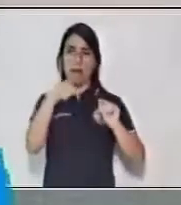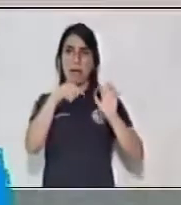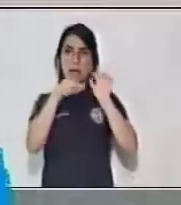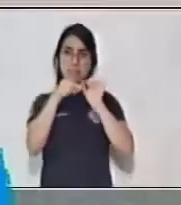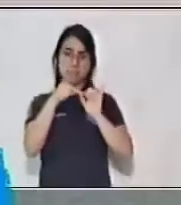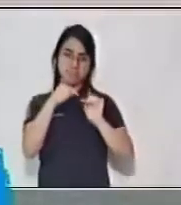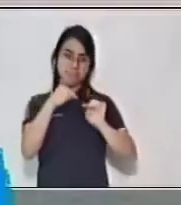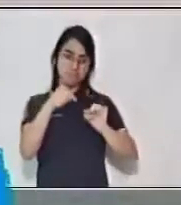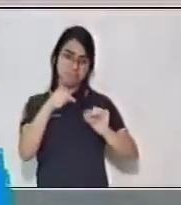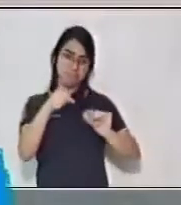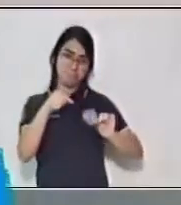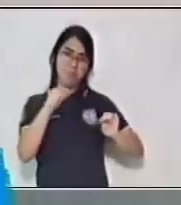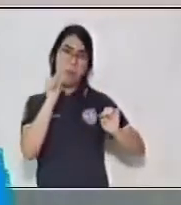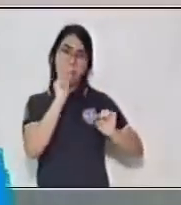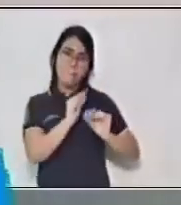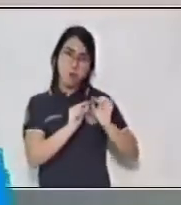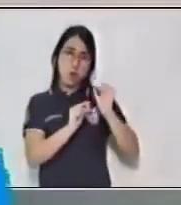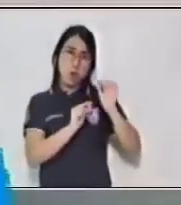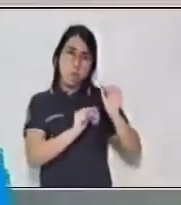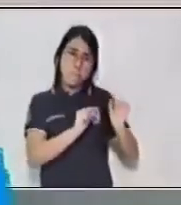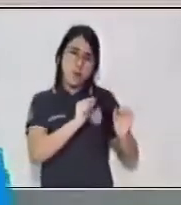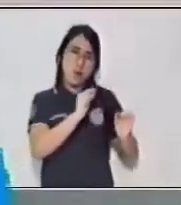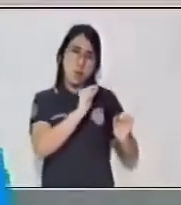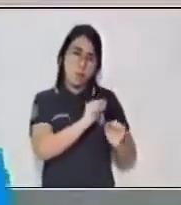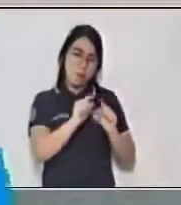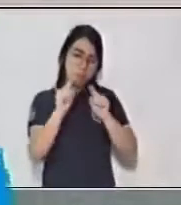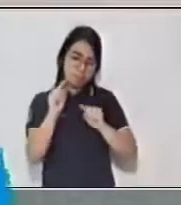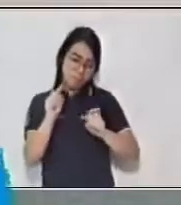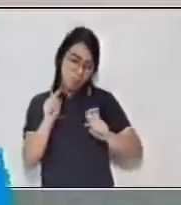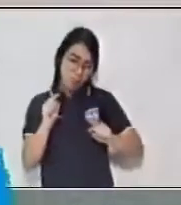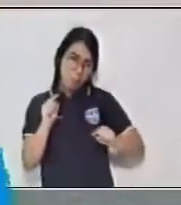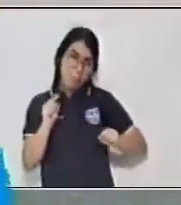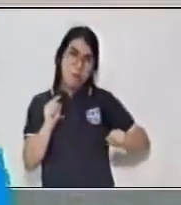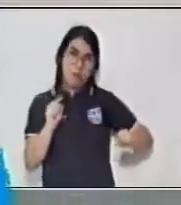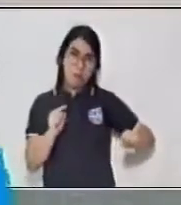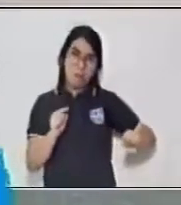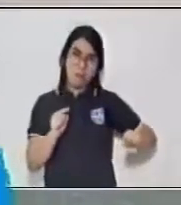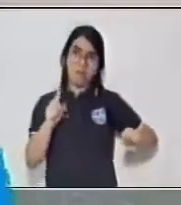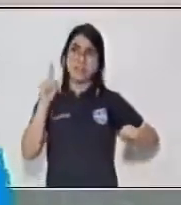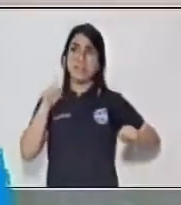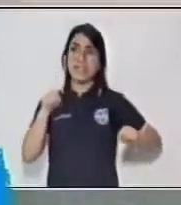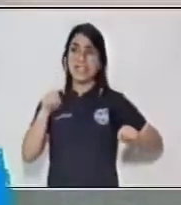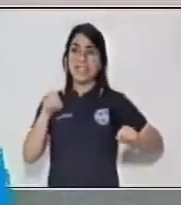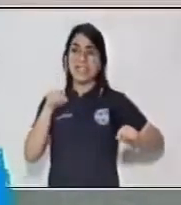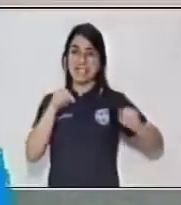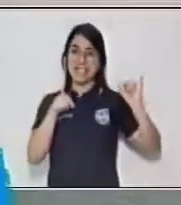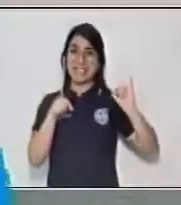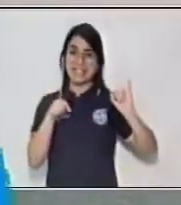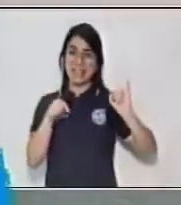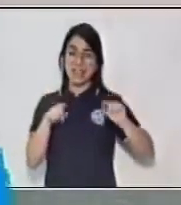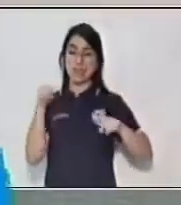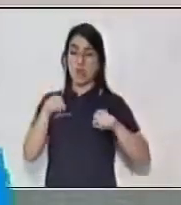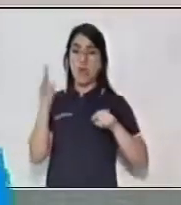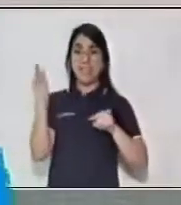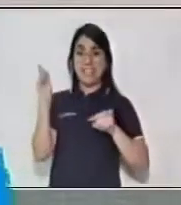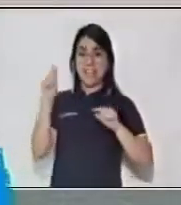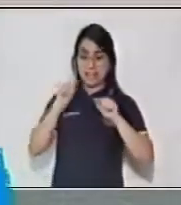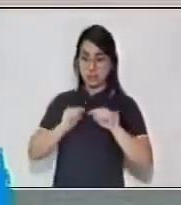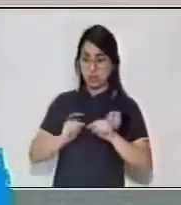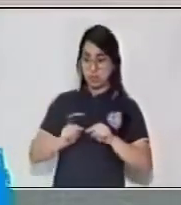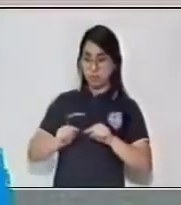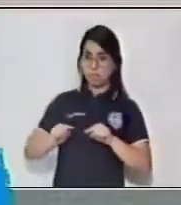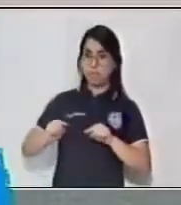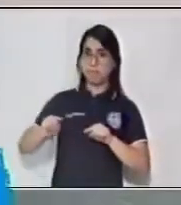Y aquí al lado izquierdo, vemos que los valores se van haciendo cada vez más pequeños y cada vez más pequeños.